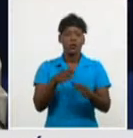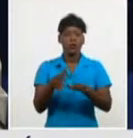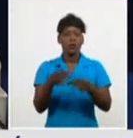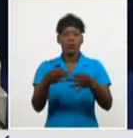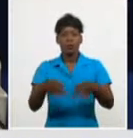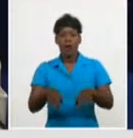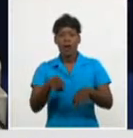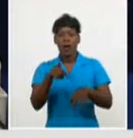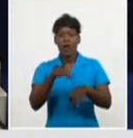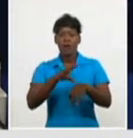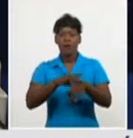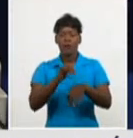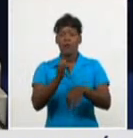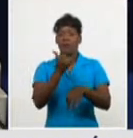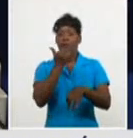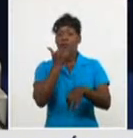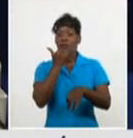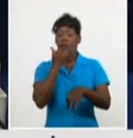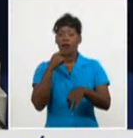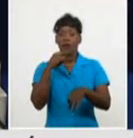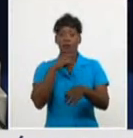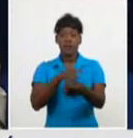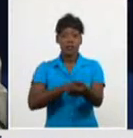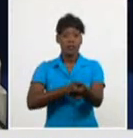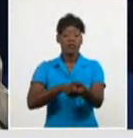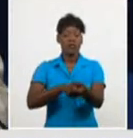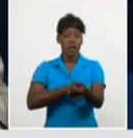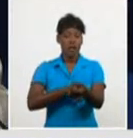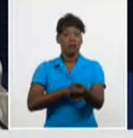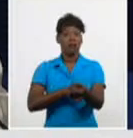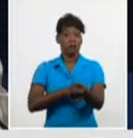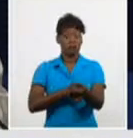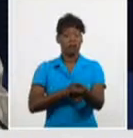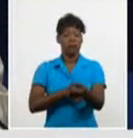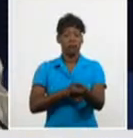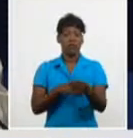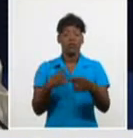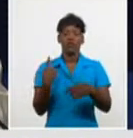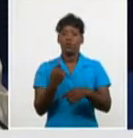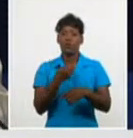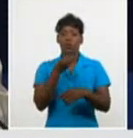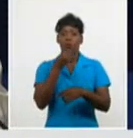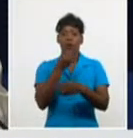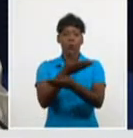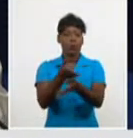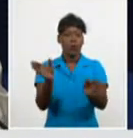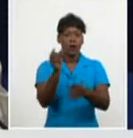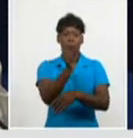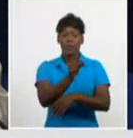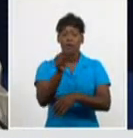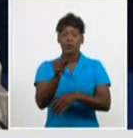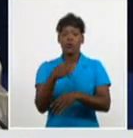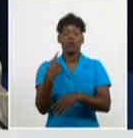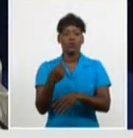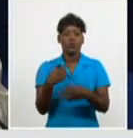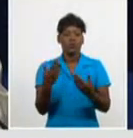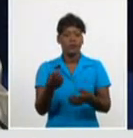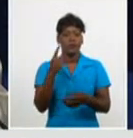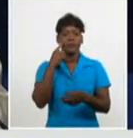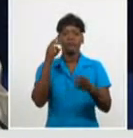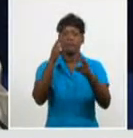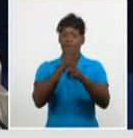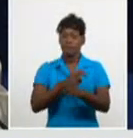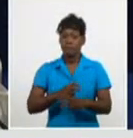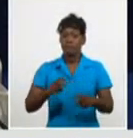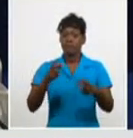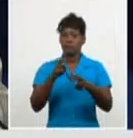no necesariamente en una persona con trombopatía, en cualquier persona y por lo tanto es algo que hay que seguirlo muy estrechamente. Y de